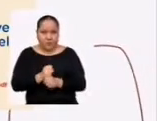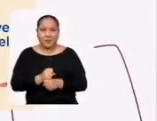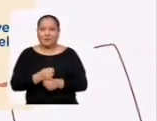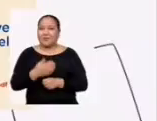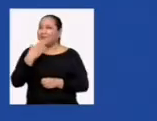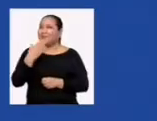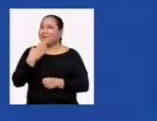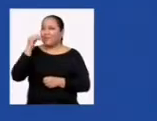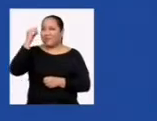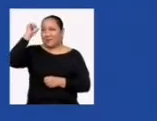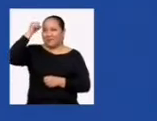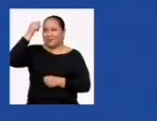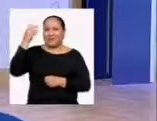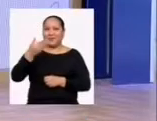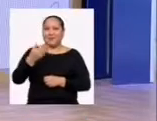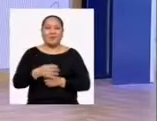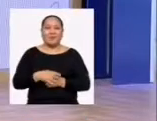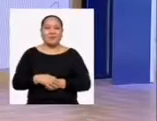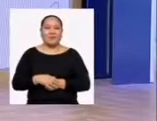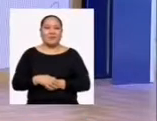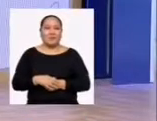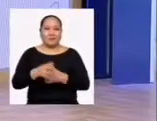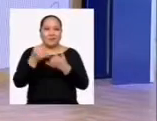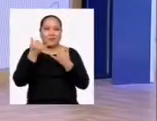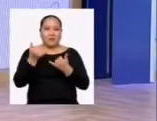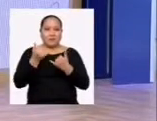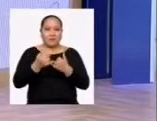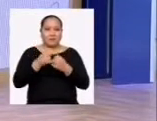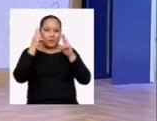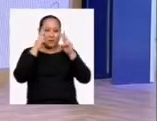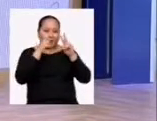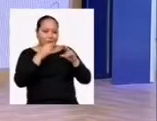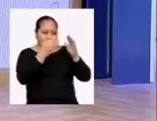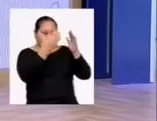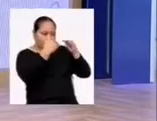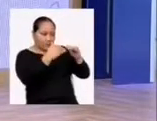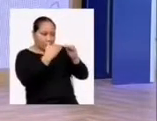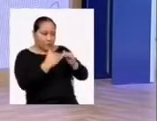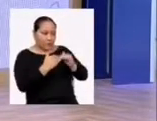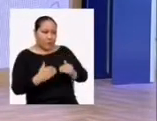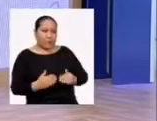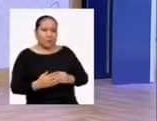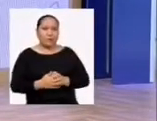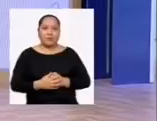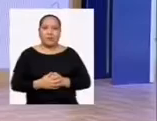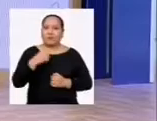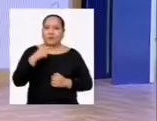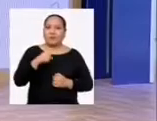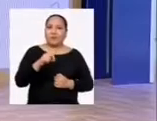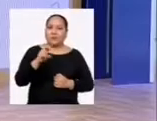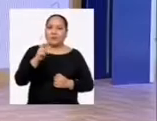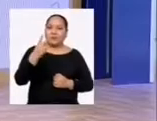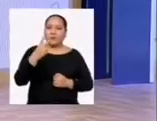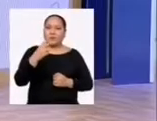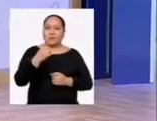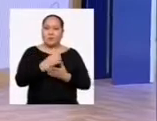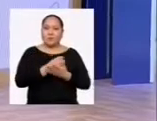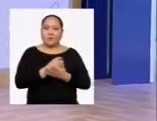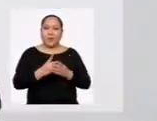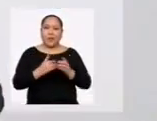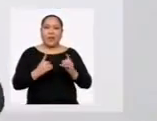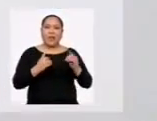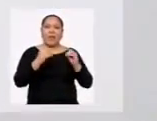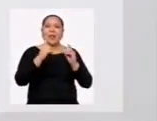el recordatorio, profe. Ahora, tal vez pasamos a revisar los siguientes párrafos. Nos tocaría la parte del